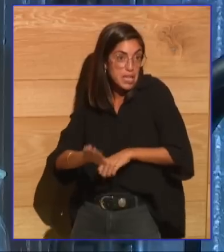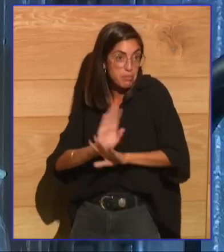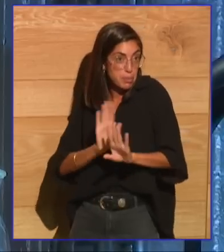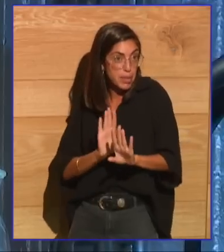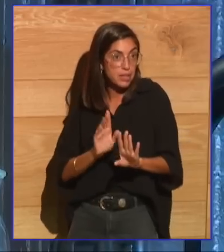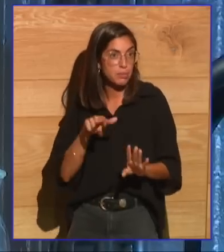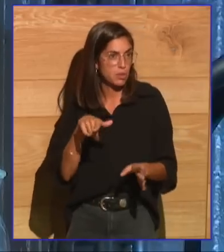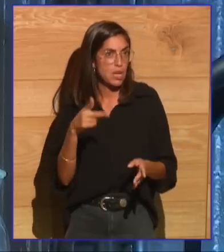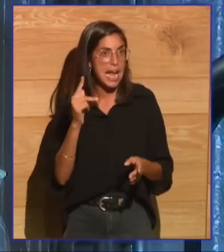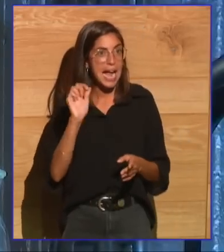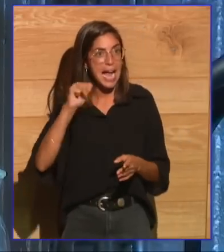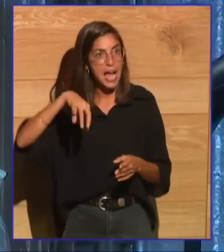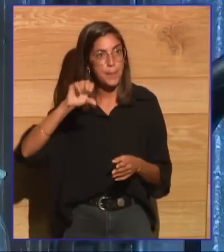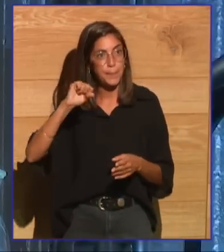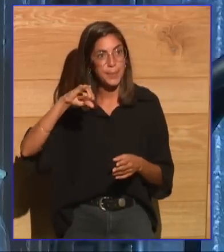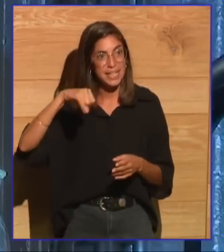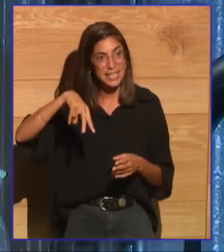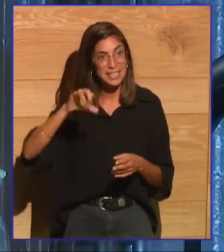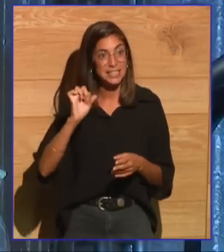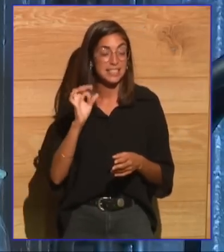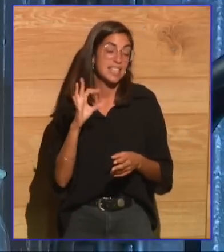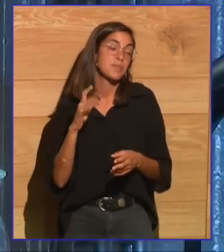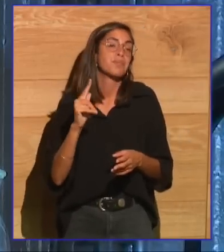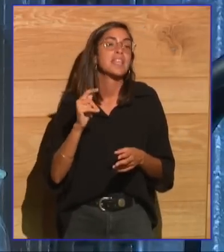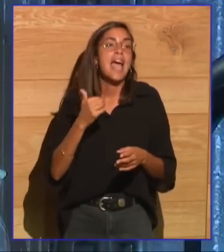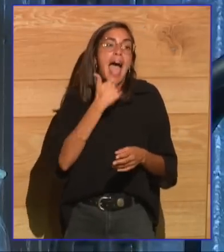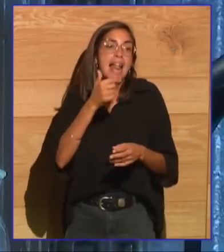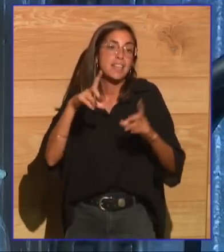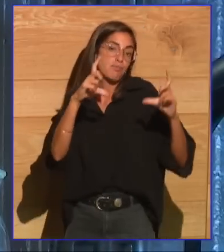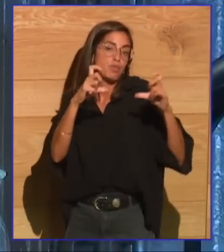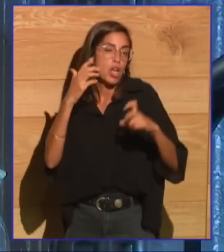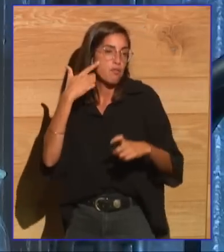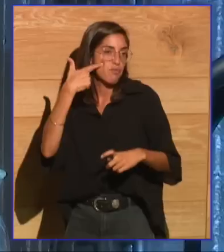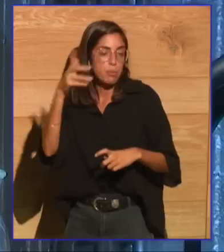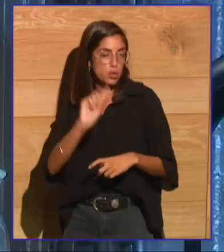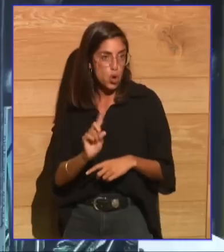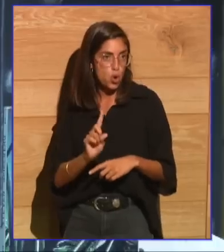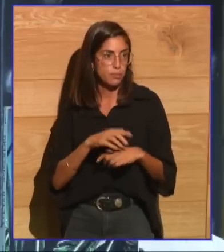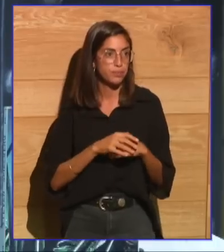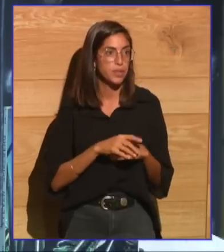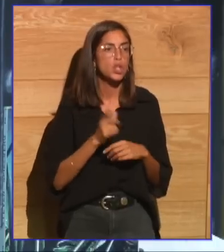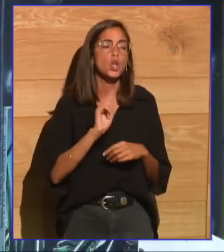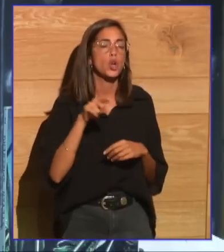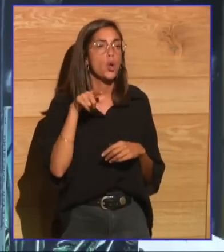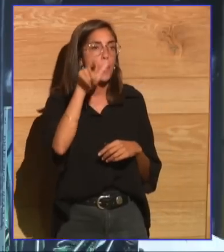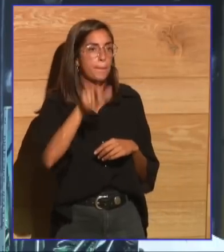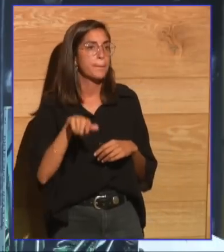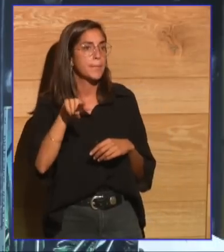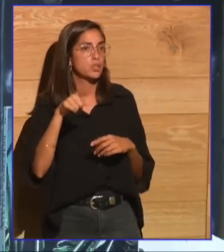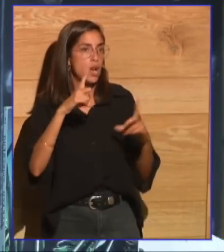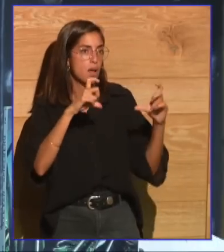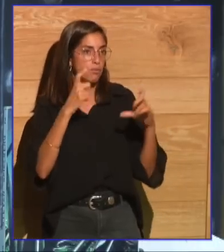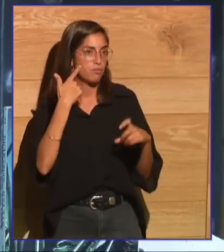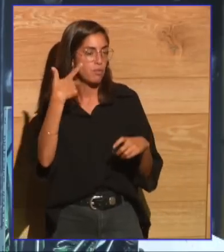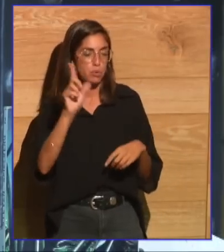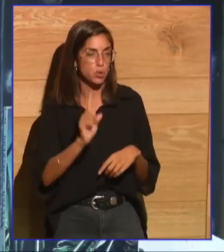kaminski que podían se puede atar a quien quisiera sino que él dice no nunca me es que tampoco era camino equipo no lo llamo el de es